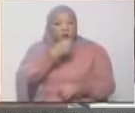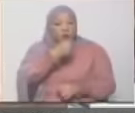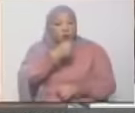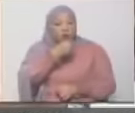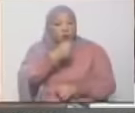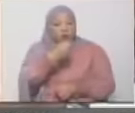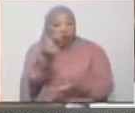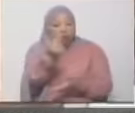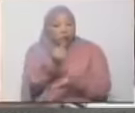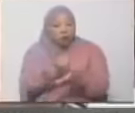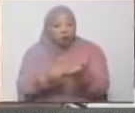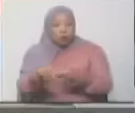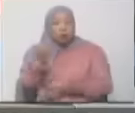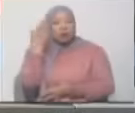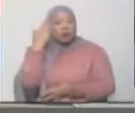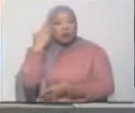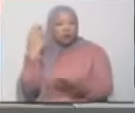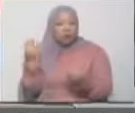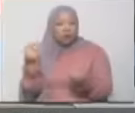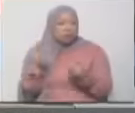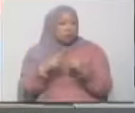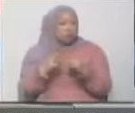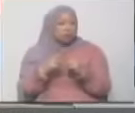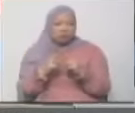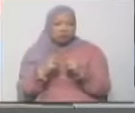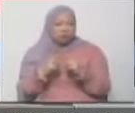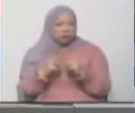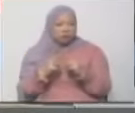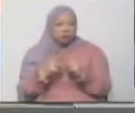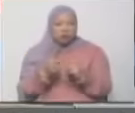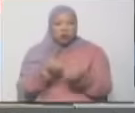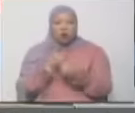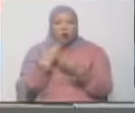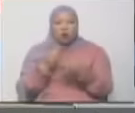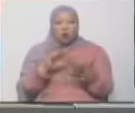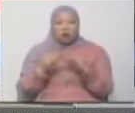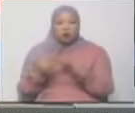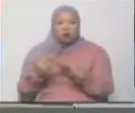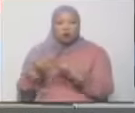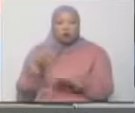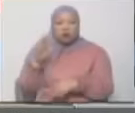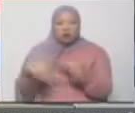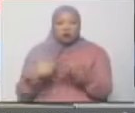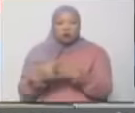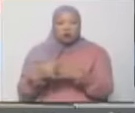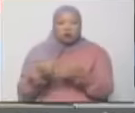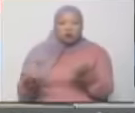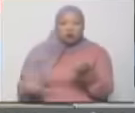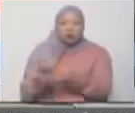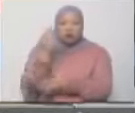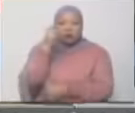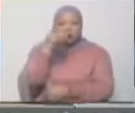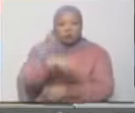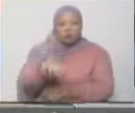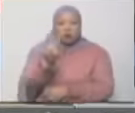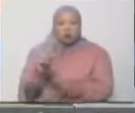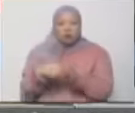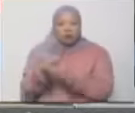gráfico. El hombre sabe de todo. No lo conozco. Consejos comunales y comunas. Explosión del poder popular,